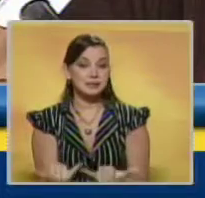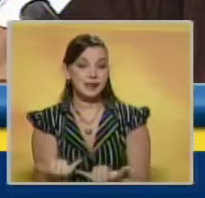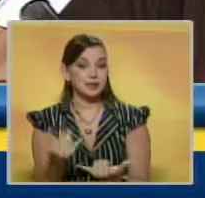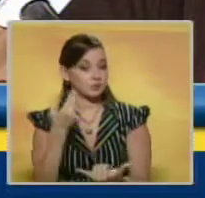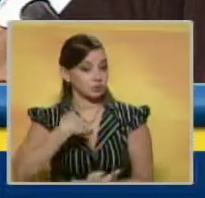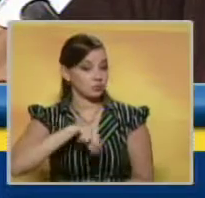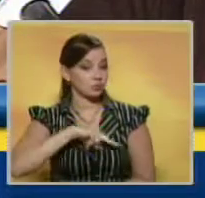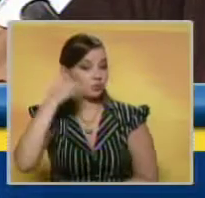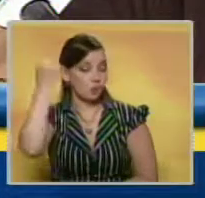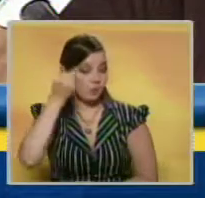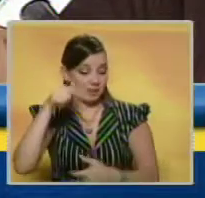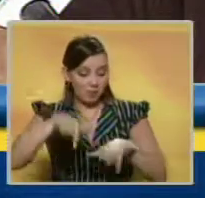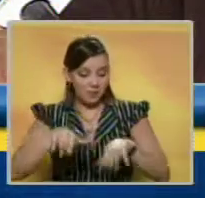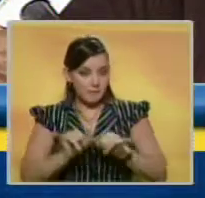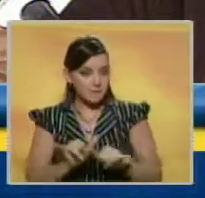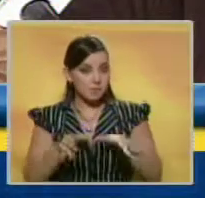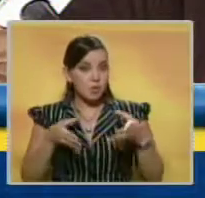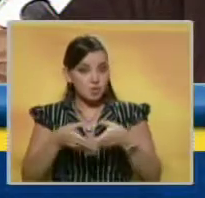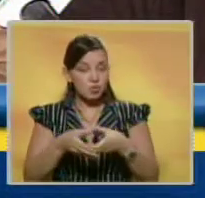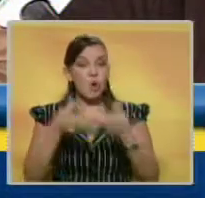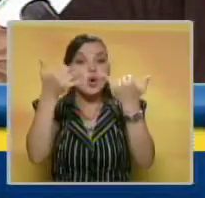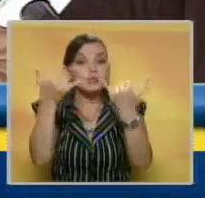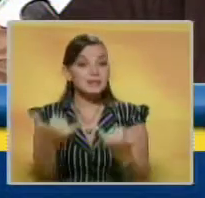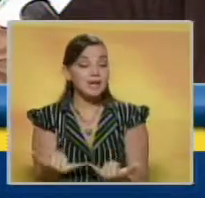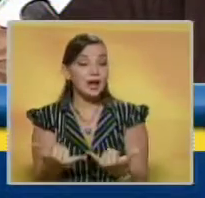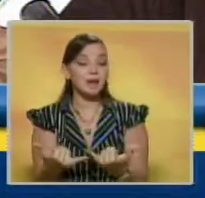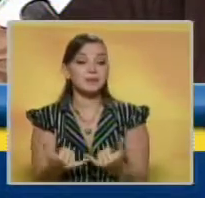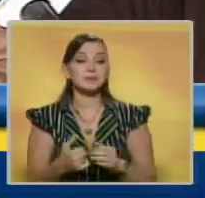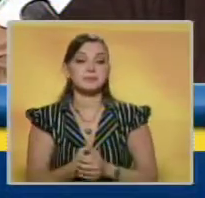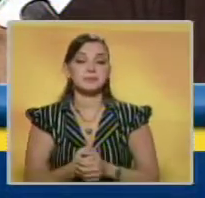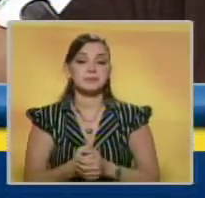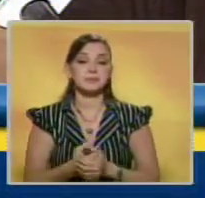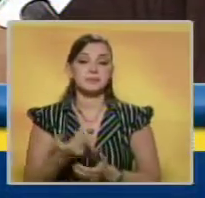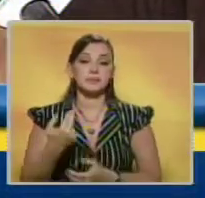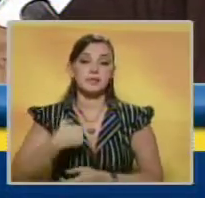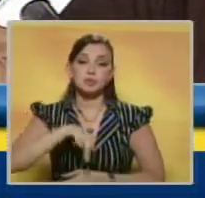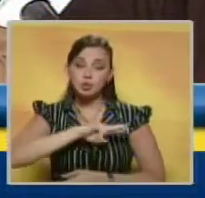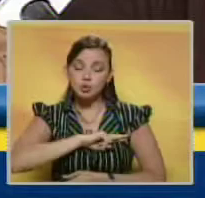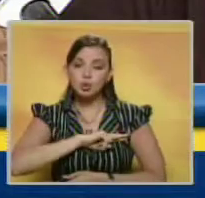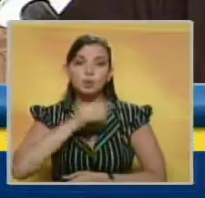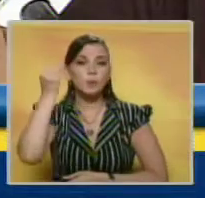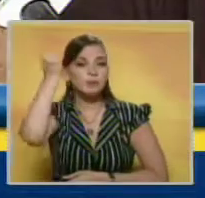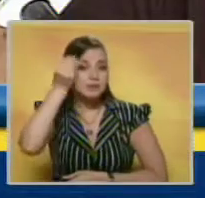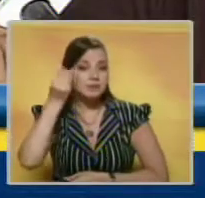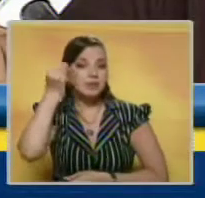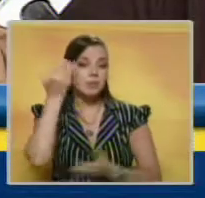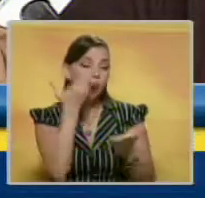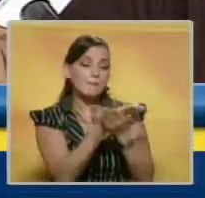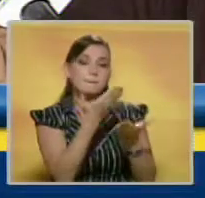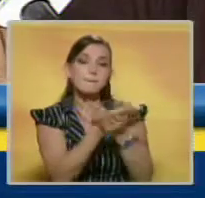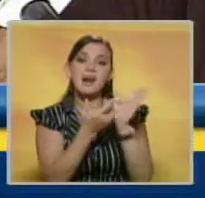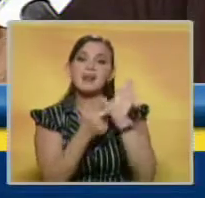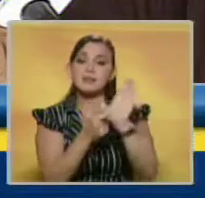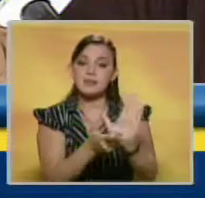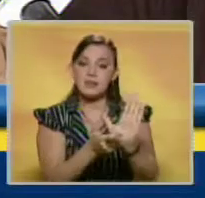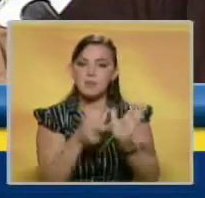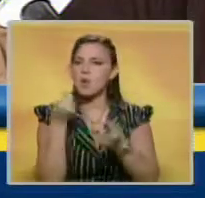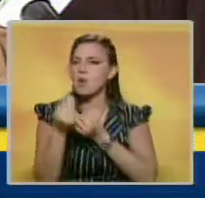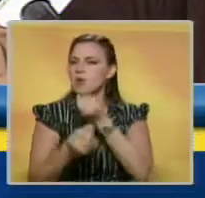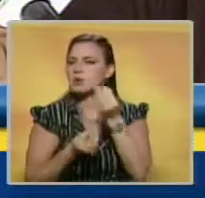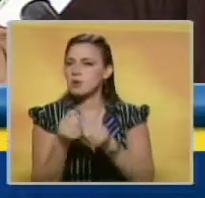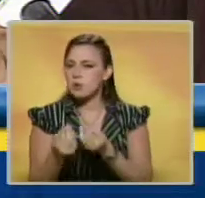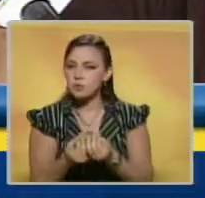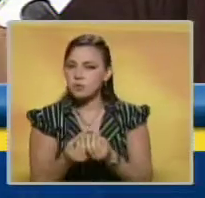consideramos en la causa R, que ya es hora que nos planteemos la posibilidad de